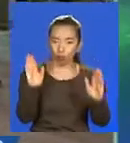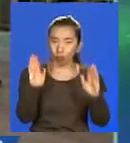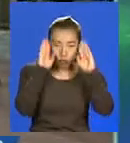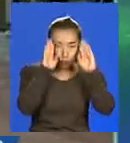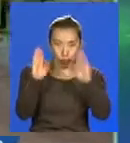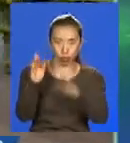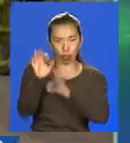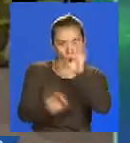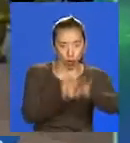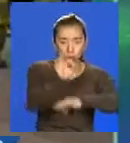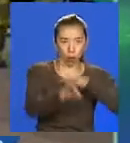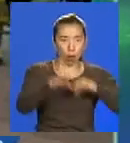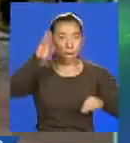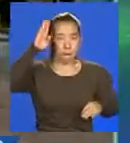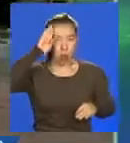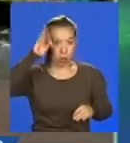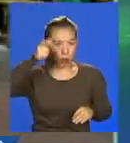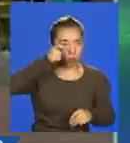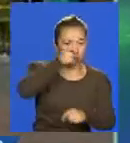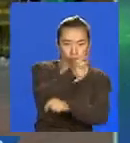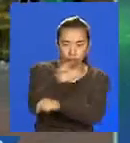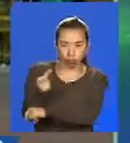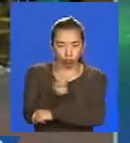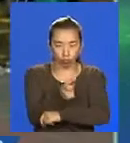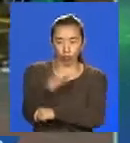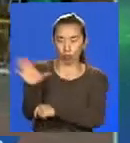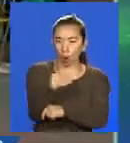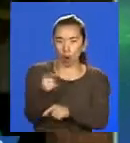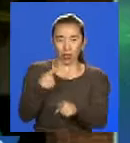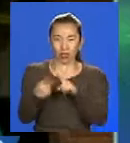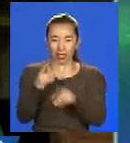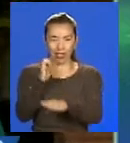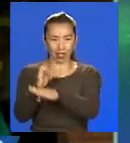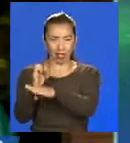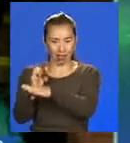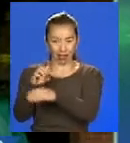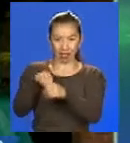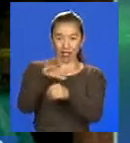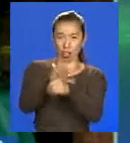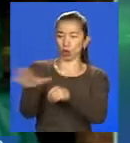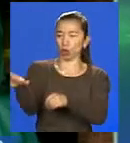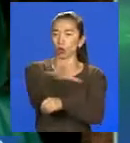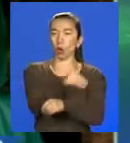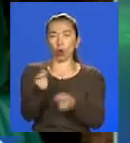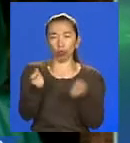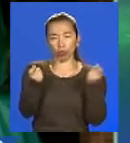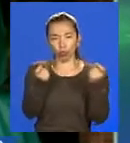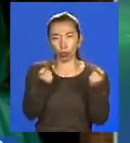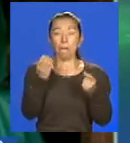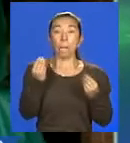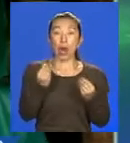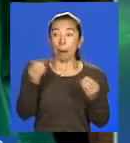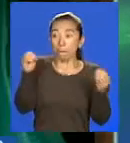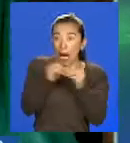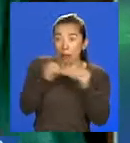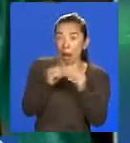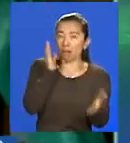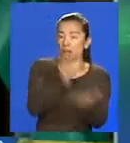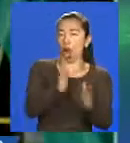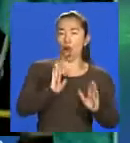La policía está muy atenta, todos los organismos de control, las entidades del distrito, para que este tipo de actos no se vuelvan a repetir.